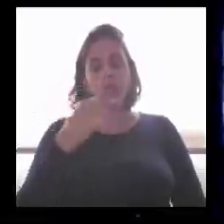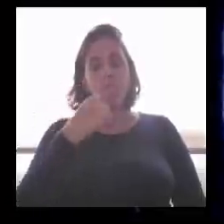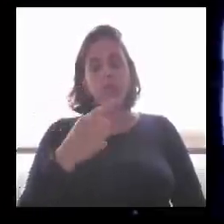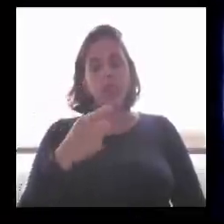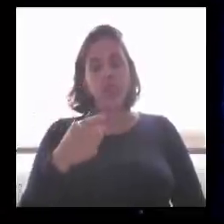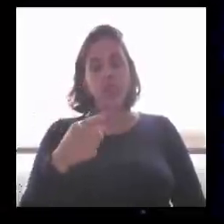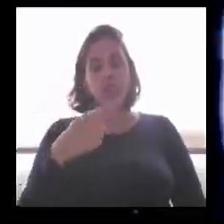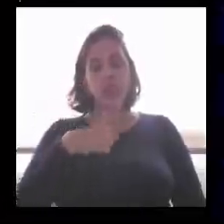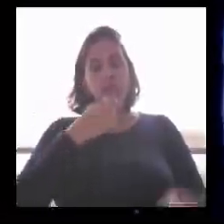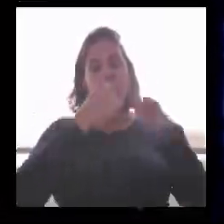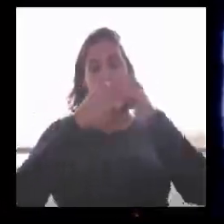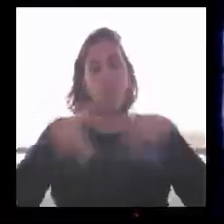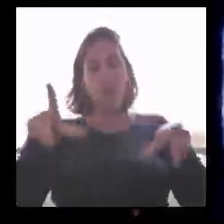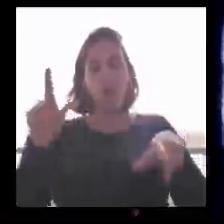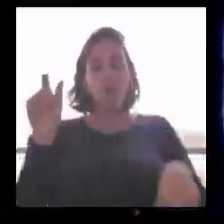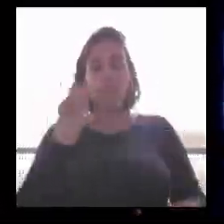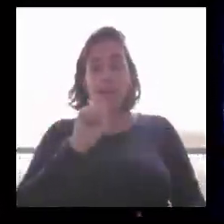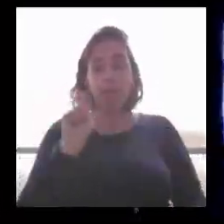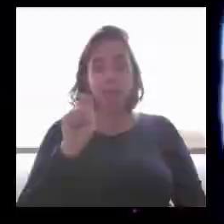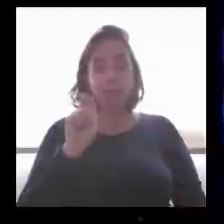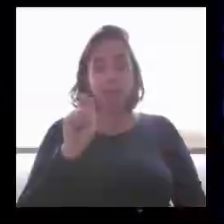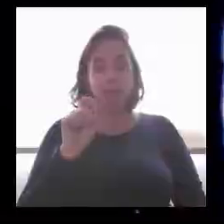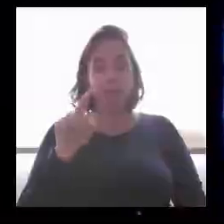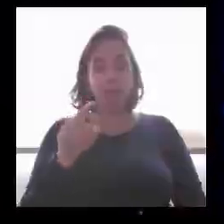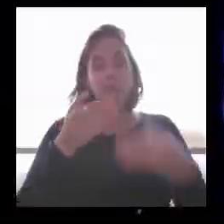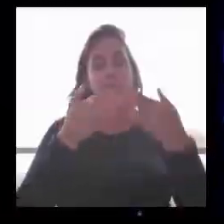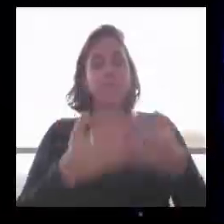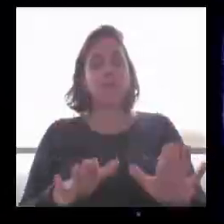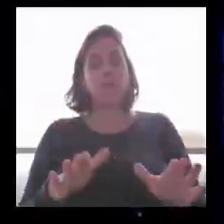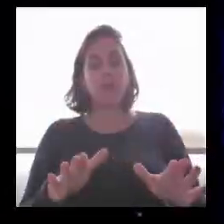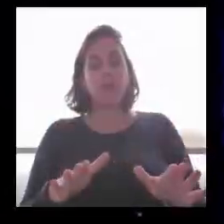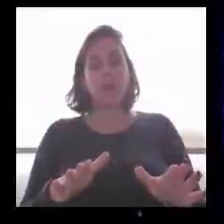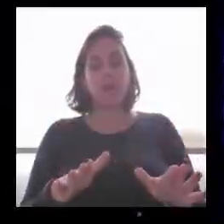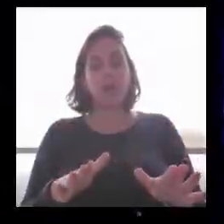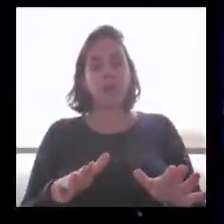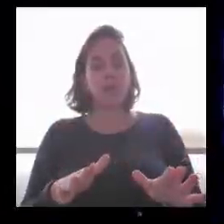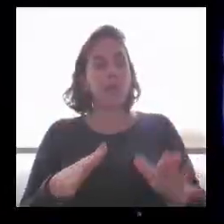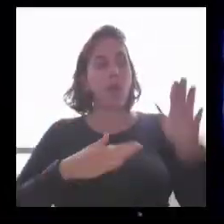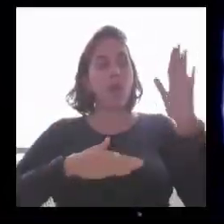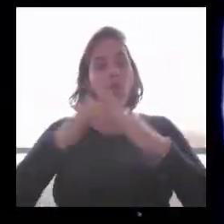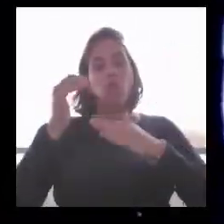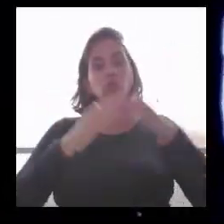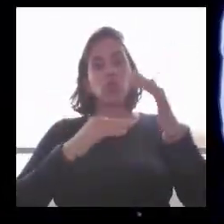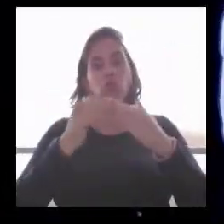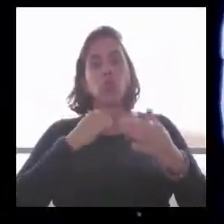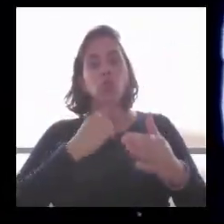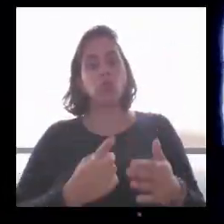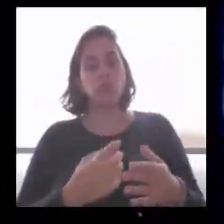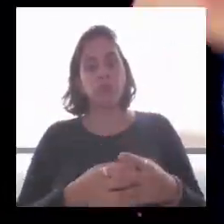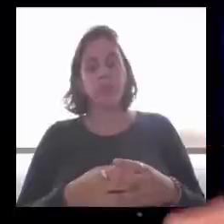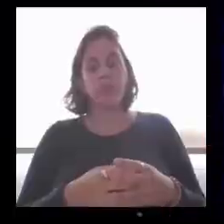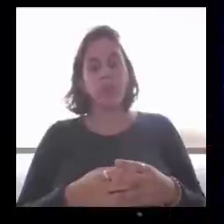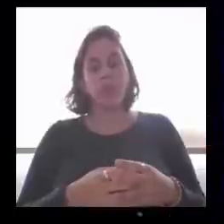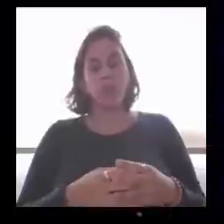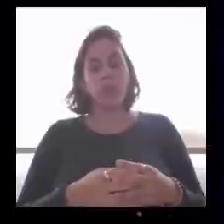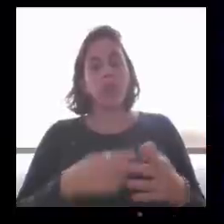un emergente que surge a partir de la construcción del uso, ¿no? En el uso. Y